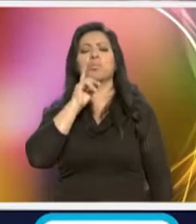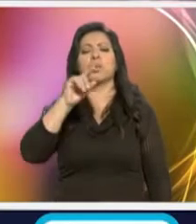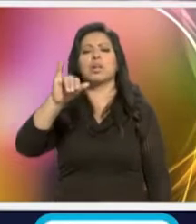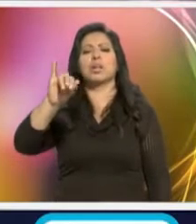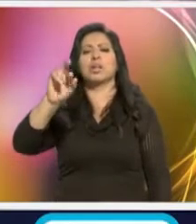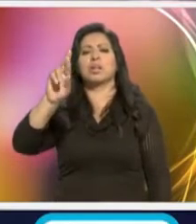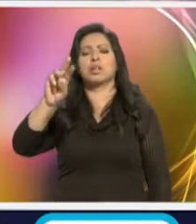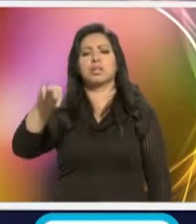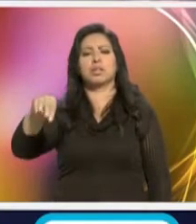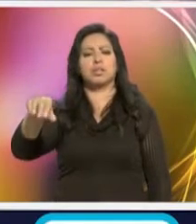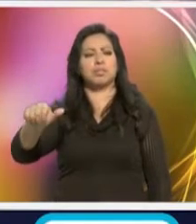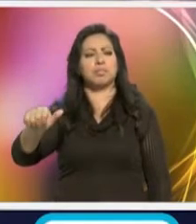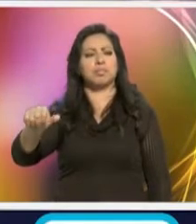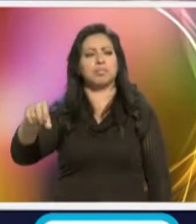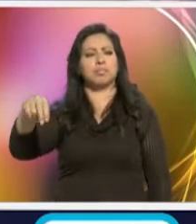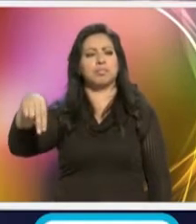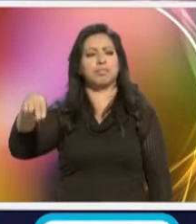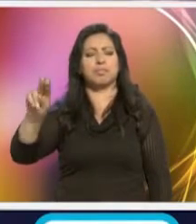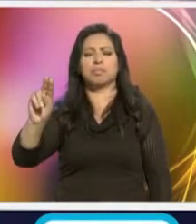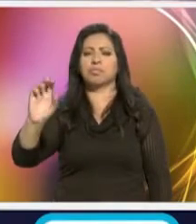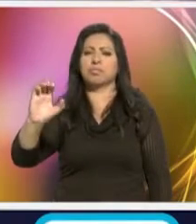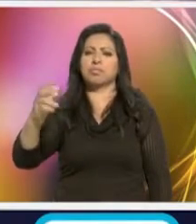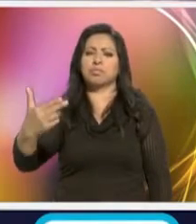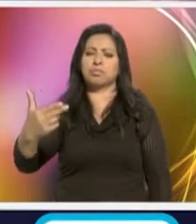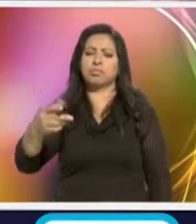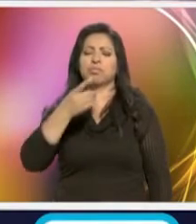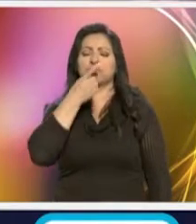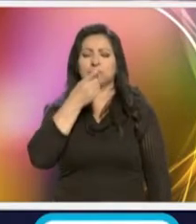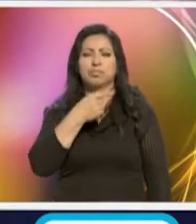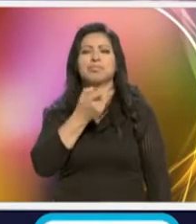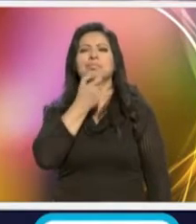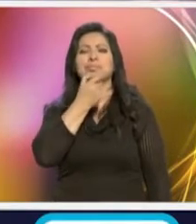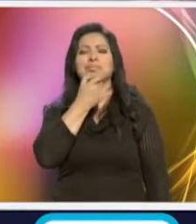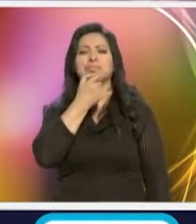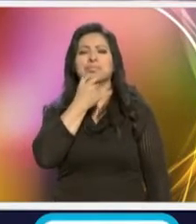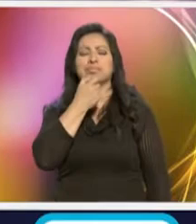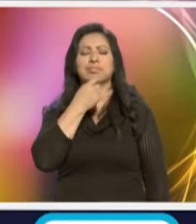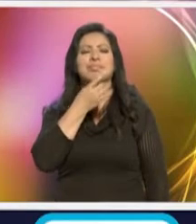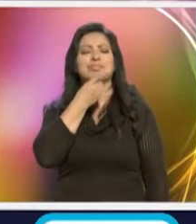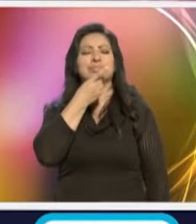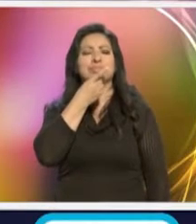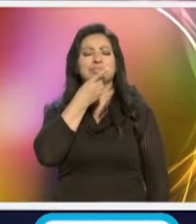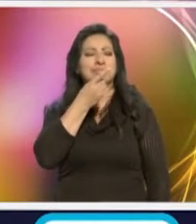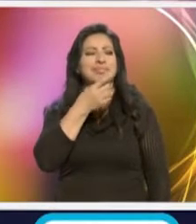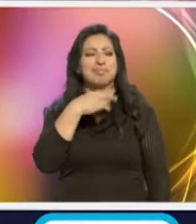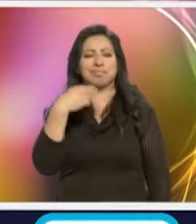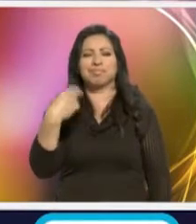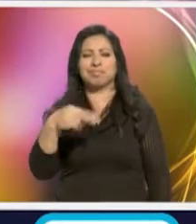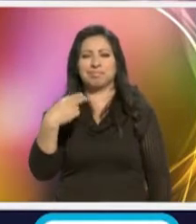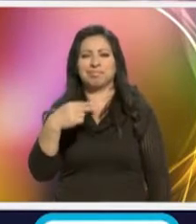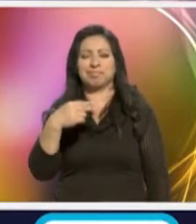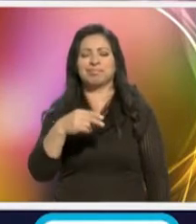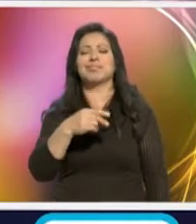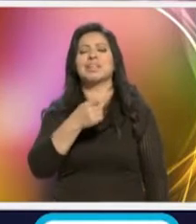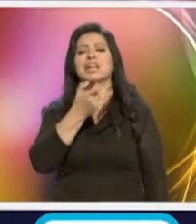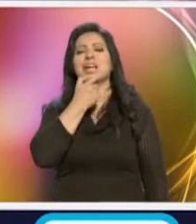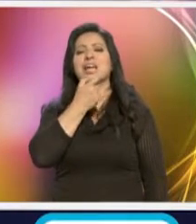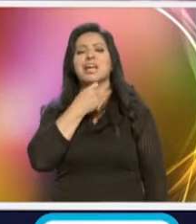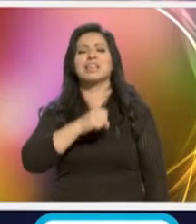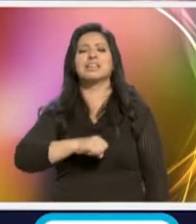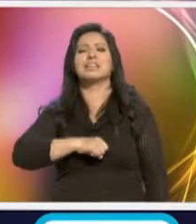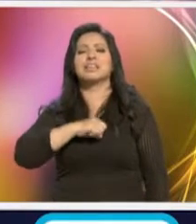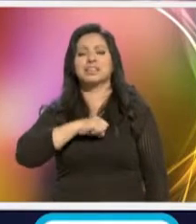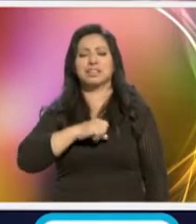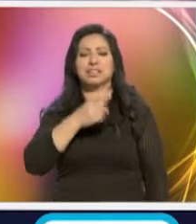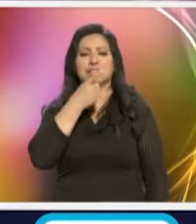ahora compone una canción que se llama La Risa Sagrada, que es un primer título musical que la verdad hace el